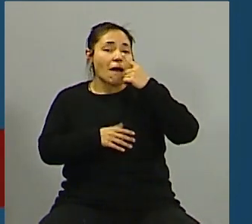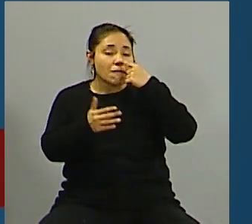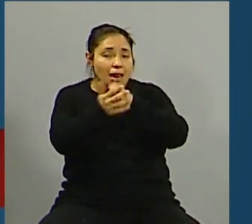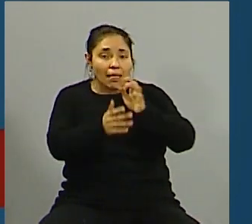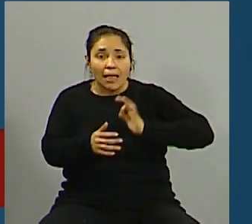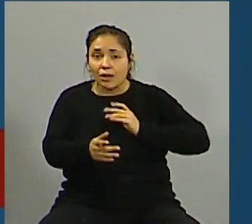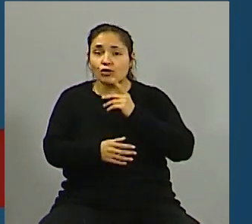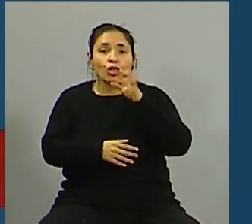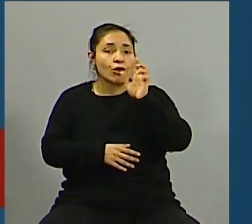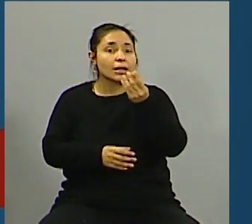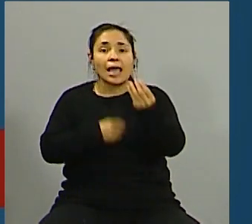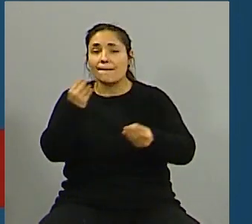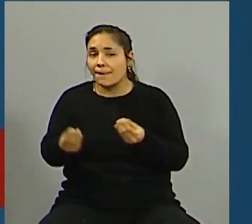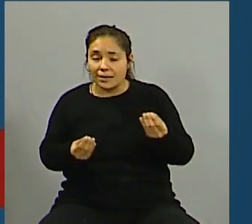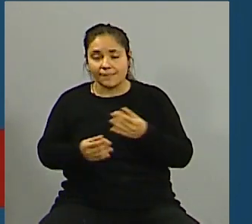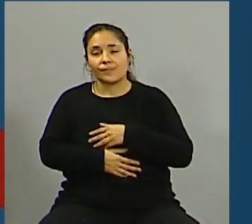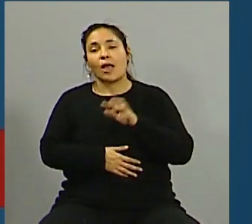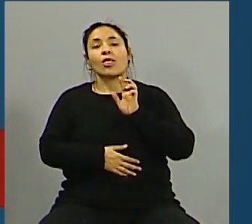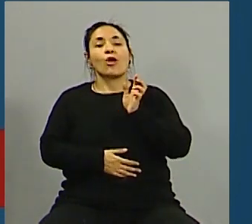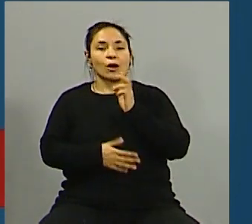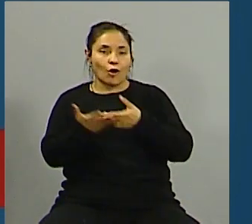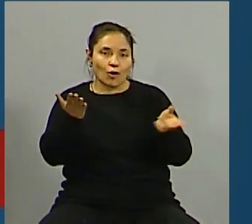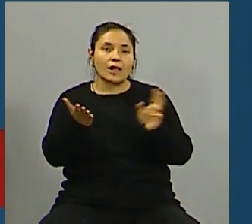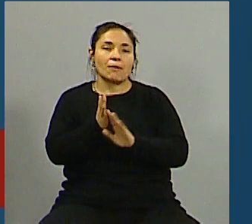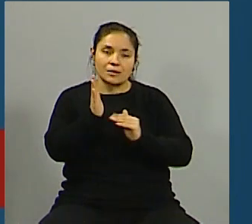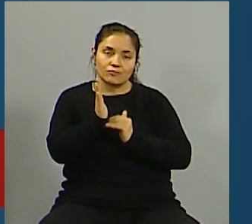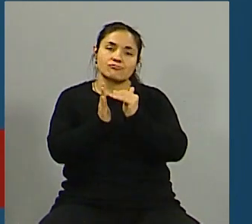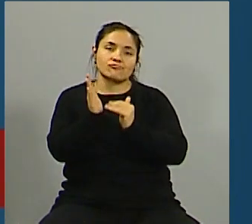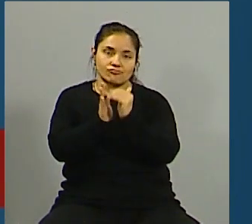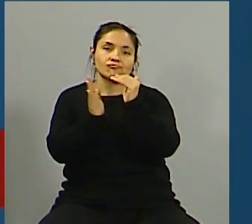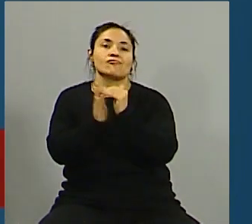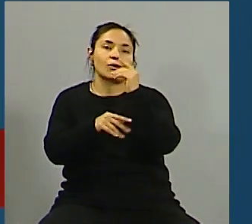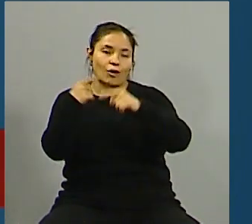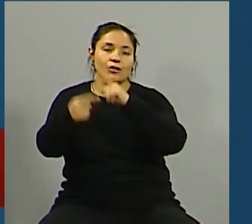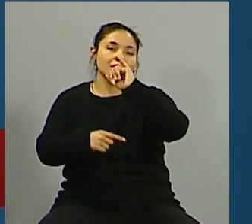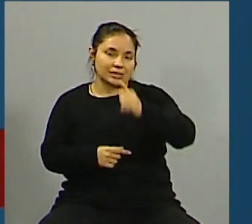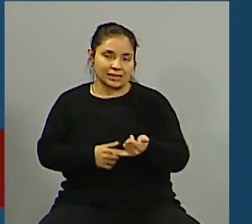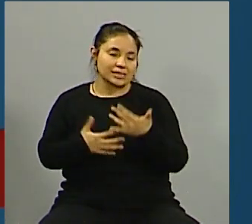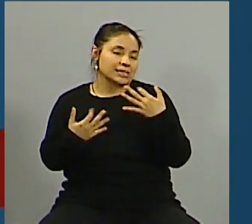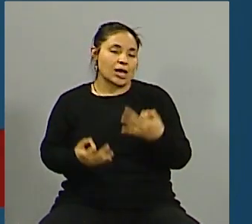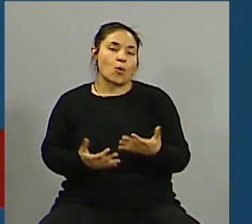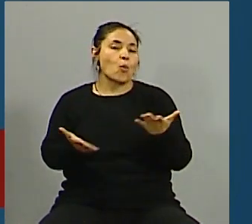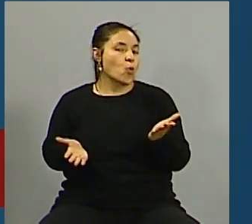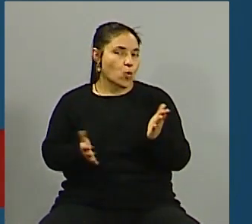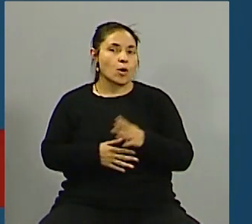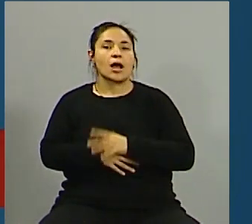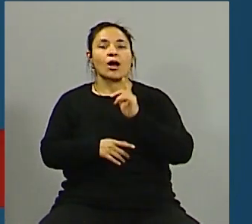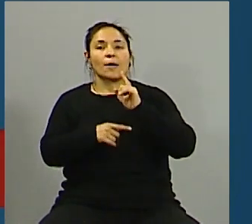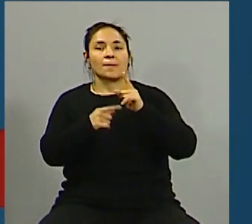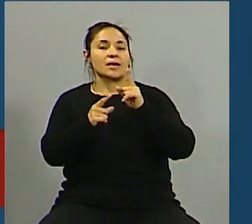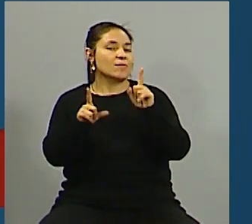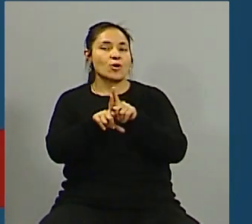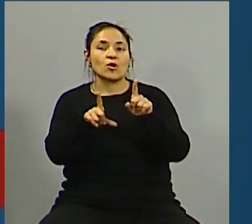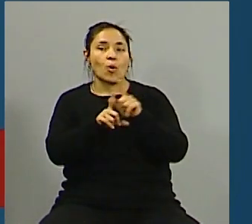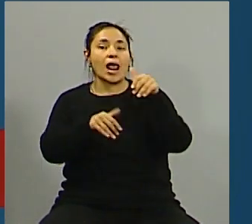Mira, el dólar seguramente va a seguir otros saltos que va a seguir el ritmo, ¿no?